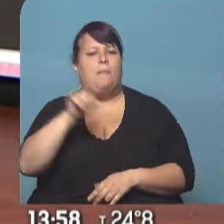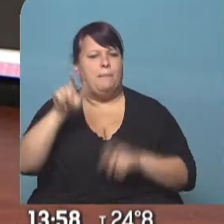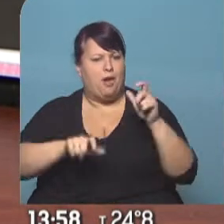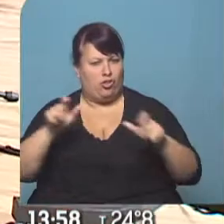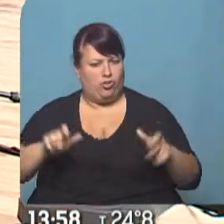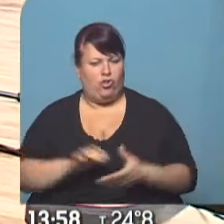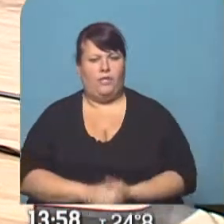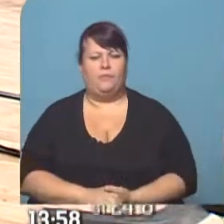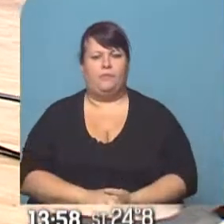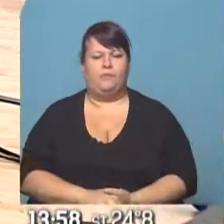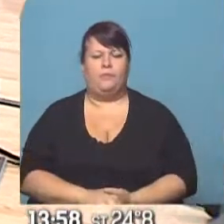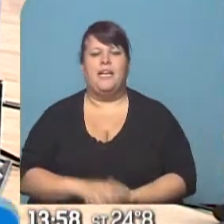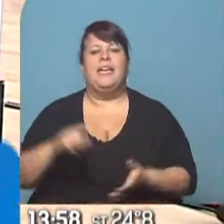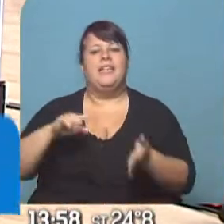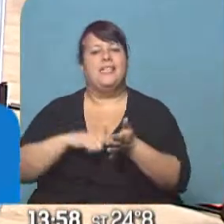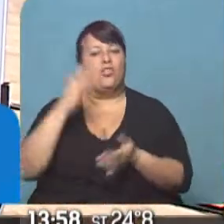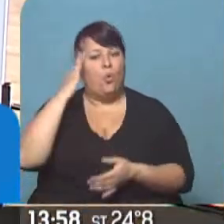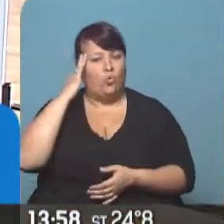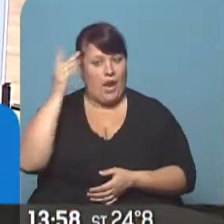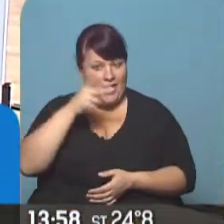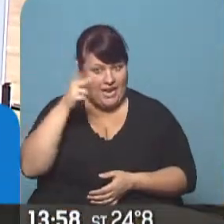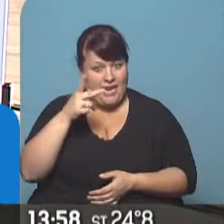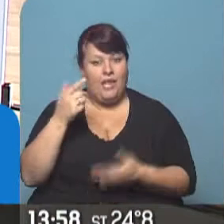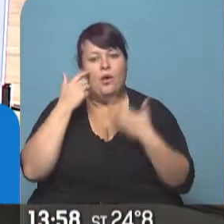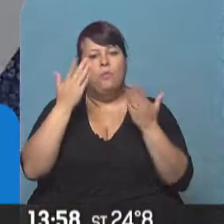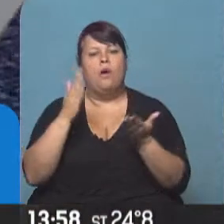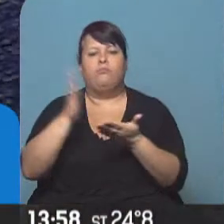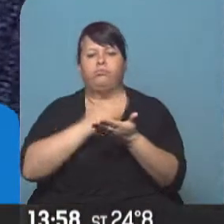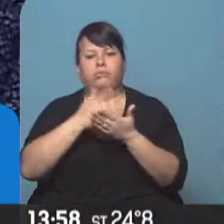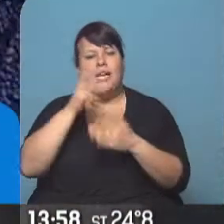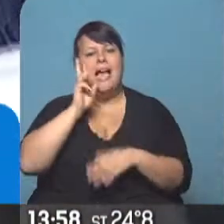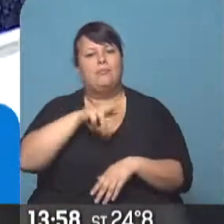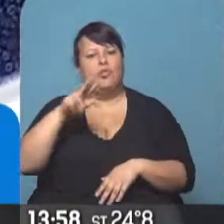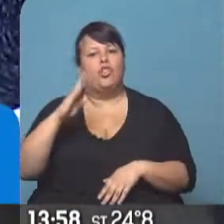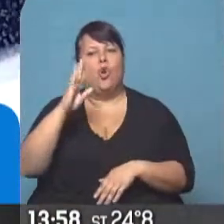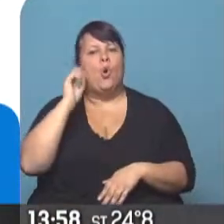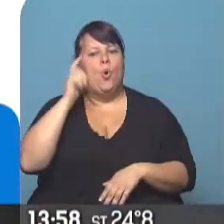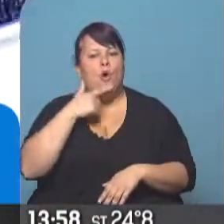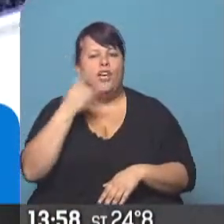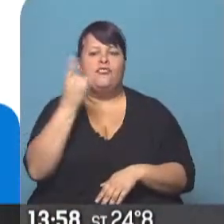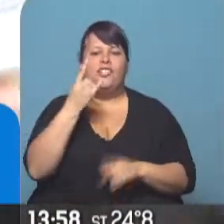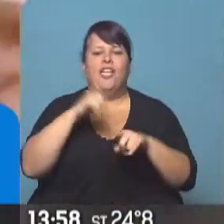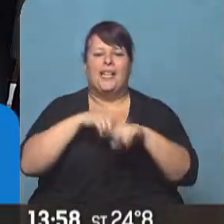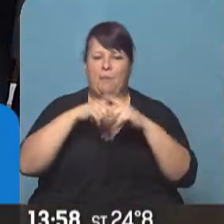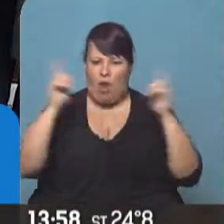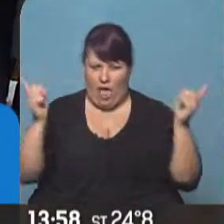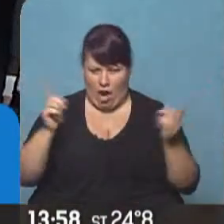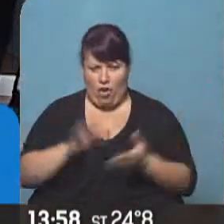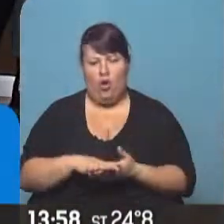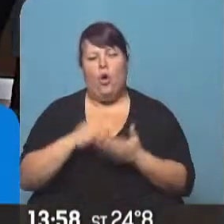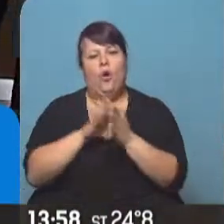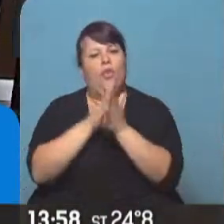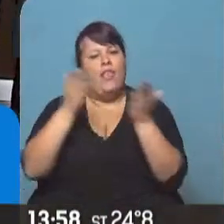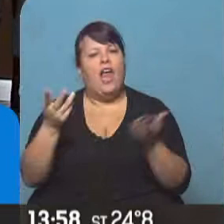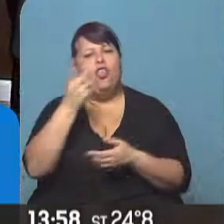personas. En el Centro Cultural Kirchner se presentó el catálogo de la exposición Borges, Ficciones de un Tiempo Infinito, una